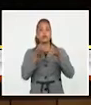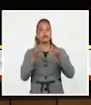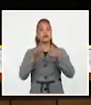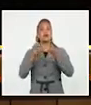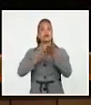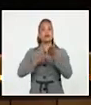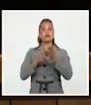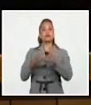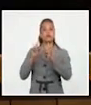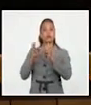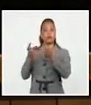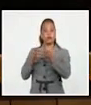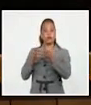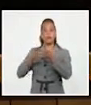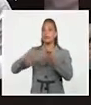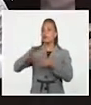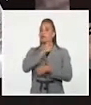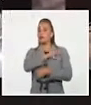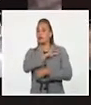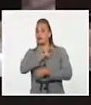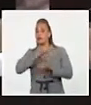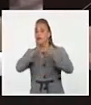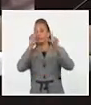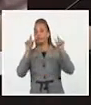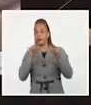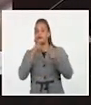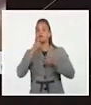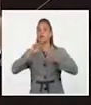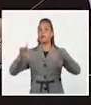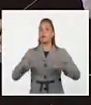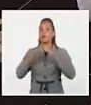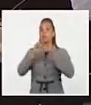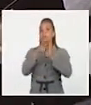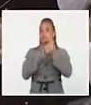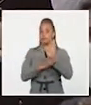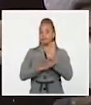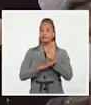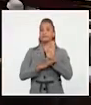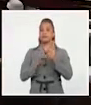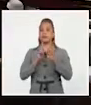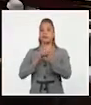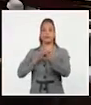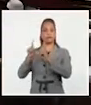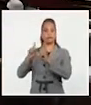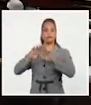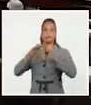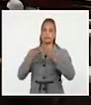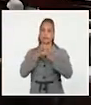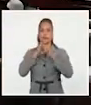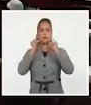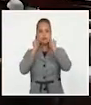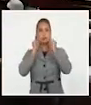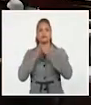tema de la pandemia, pero donde Cuba dio cuenta de la solidez que el